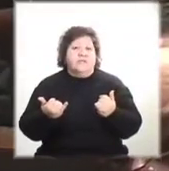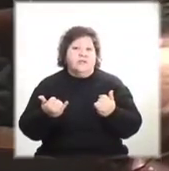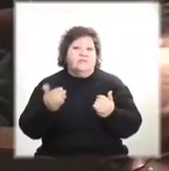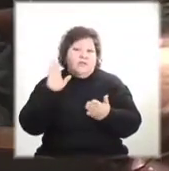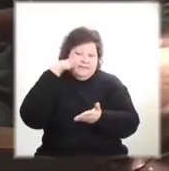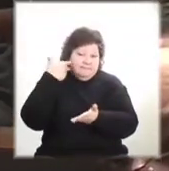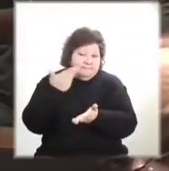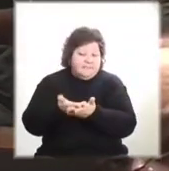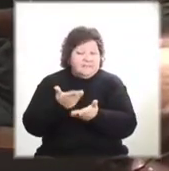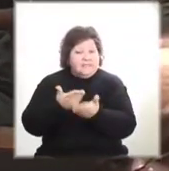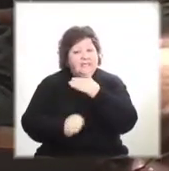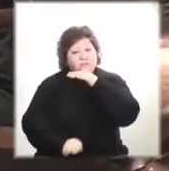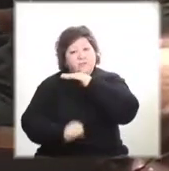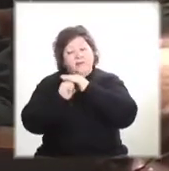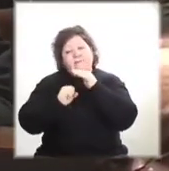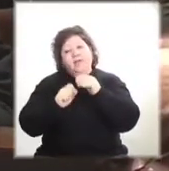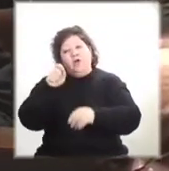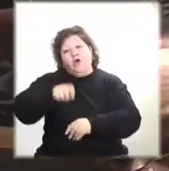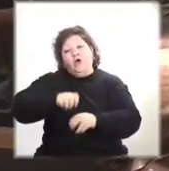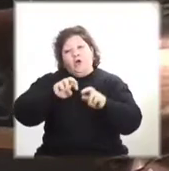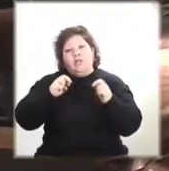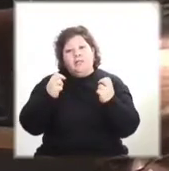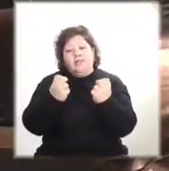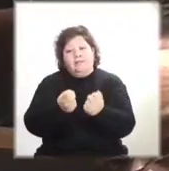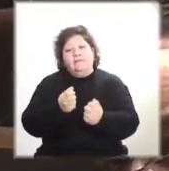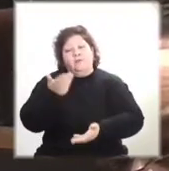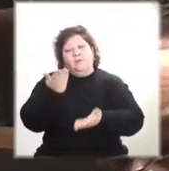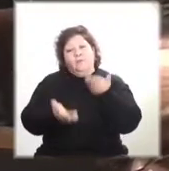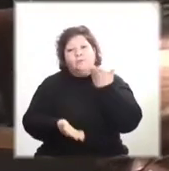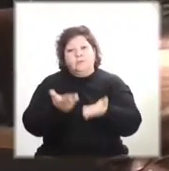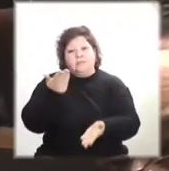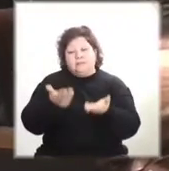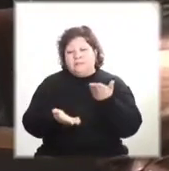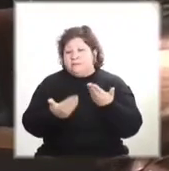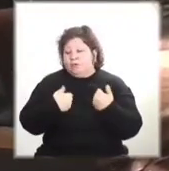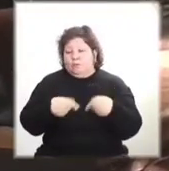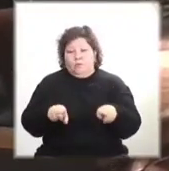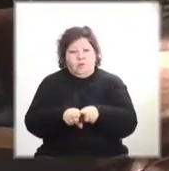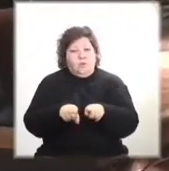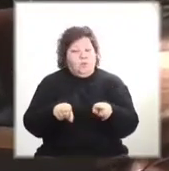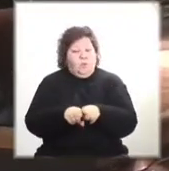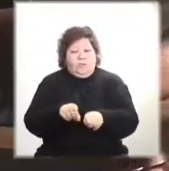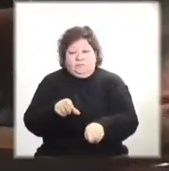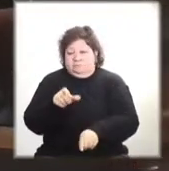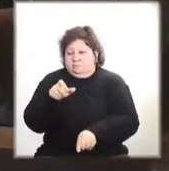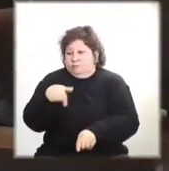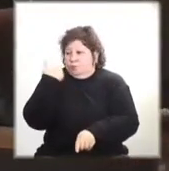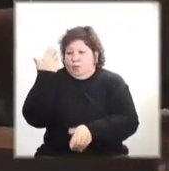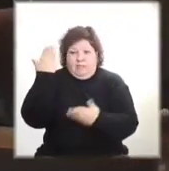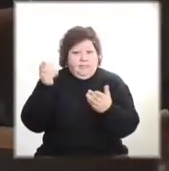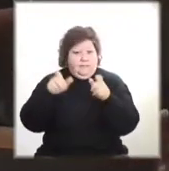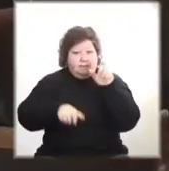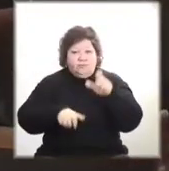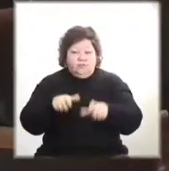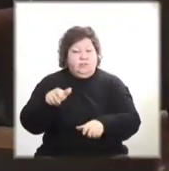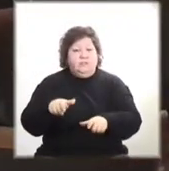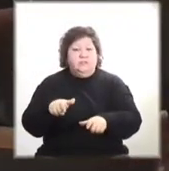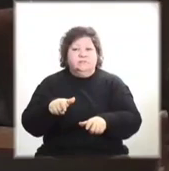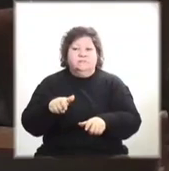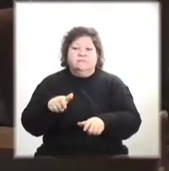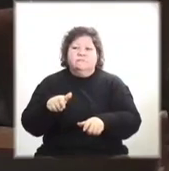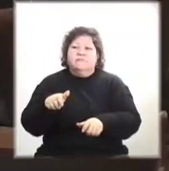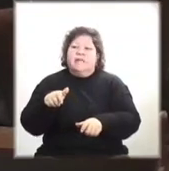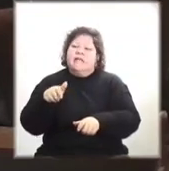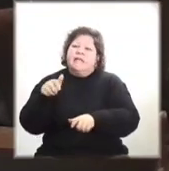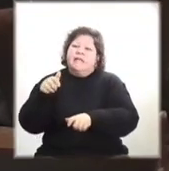la Suprema Corte de Justicia una acción de inconstitucionalidad como un ciudadano común para que la Suprema Corte se pronuncie sobre la